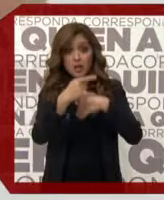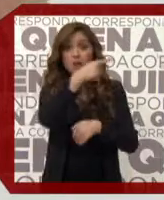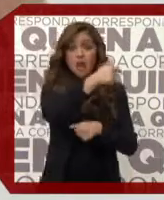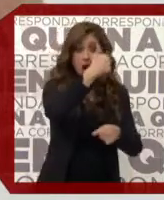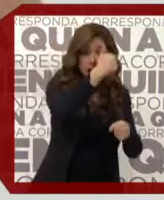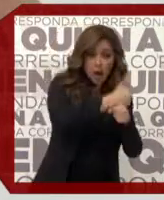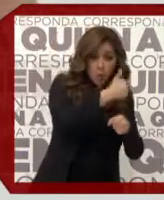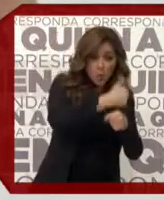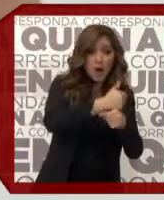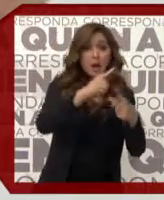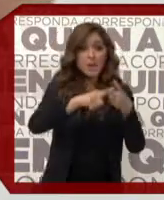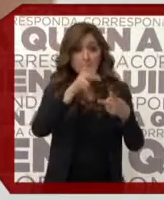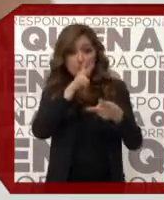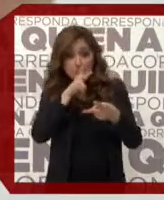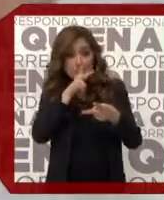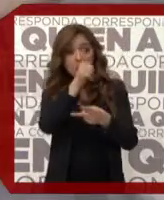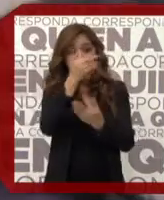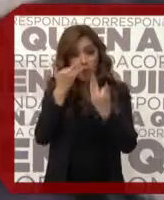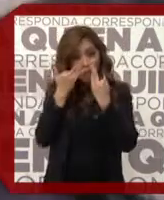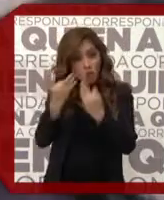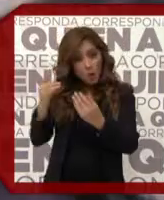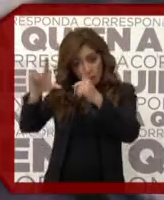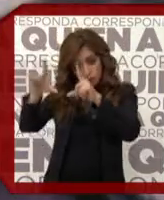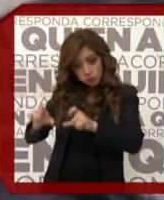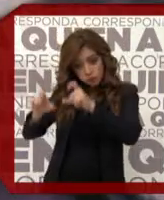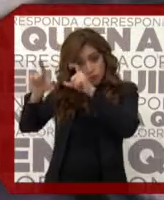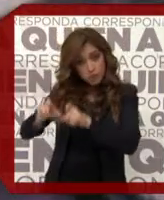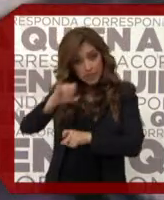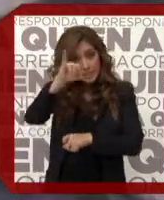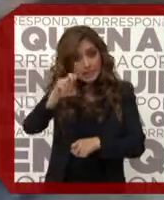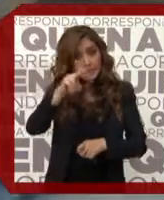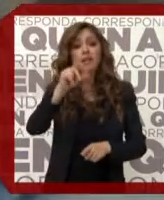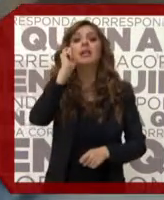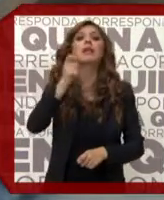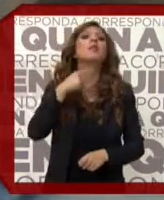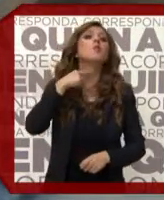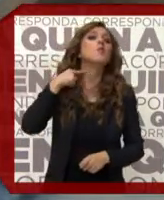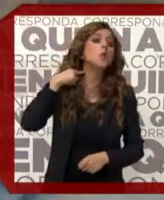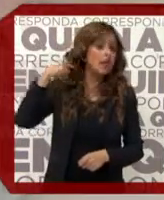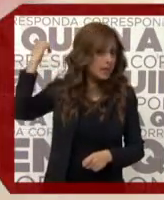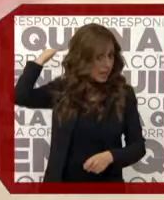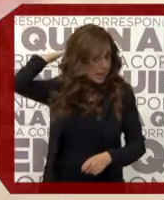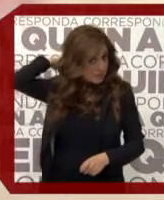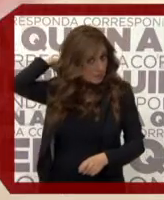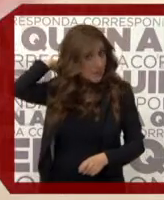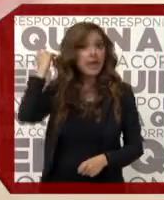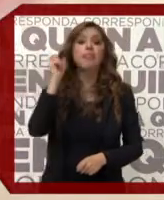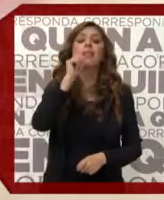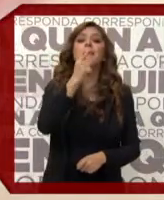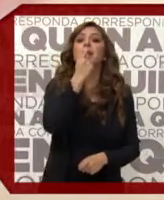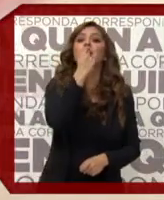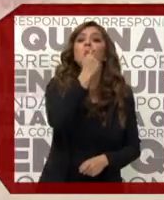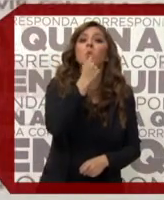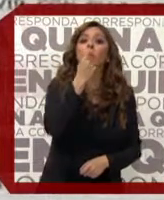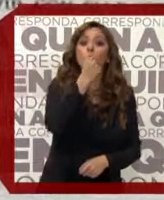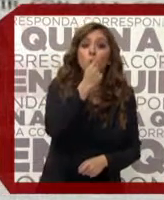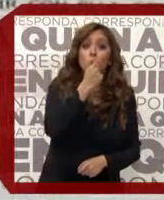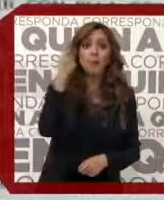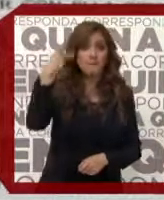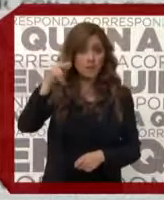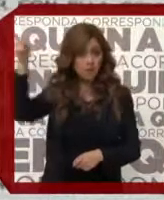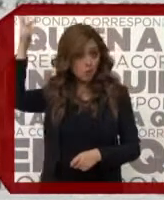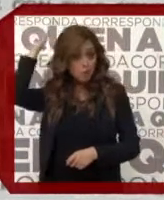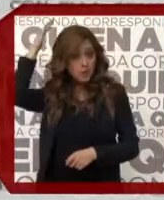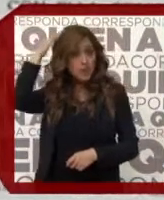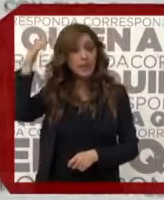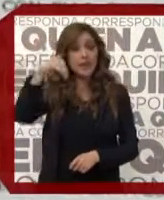su padre sergio han documentado las lesiones de jennifer golpes en cuello espalda e incluso en su rostro autoridades del ministerio público